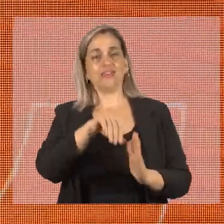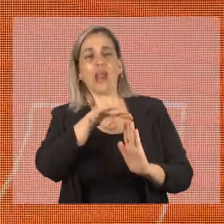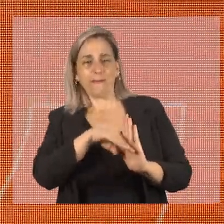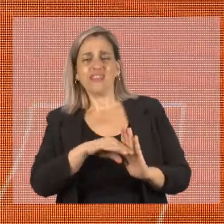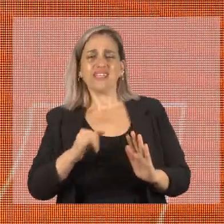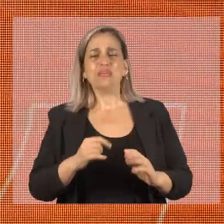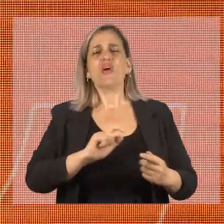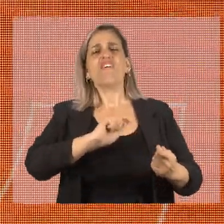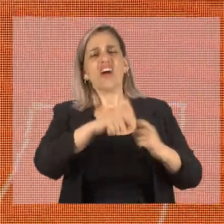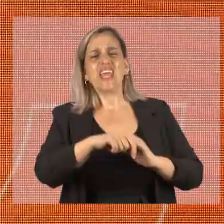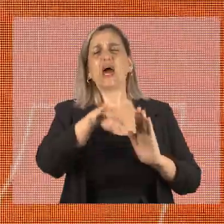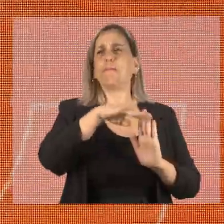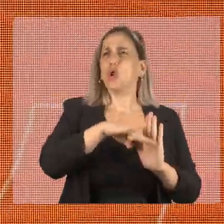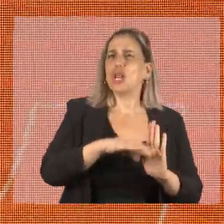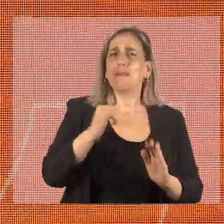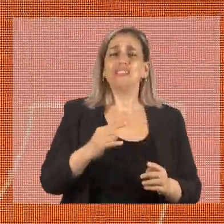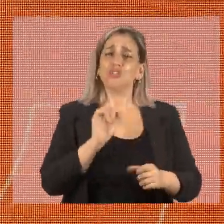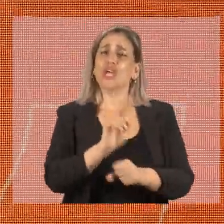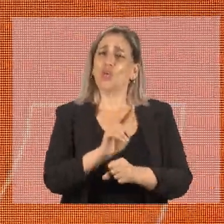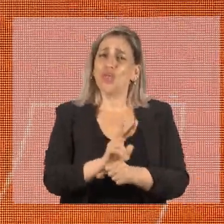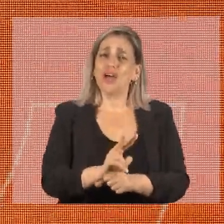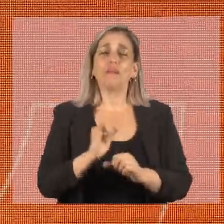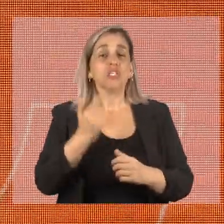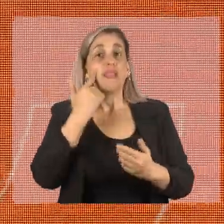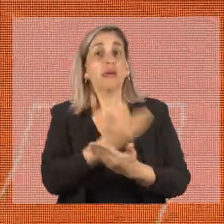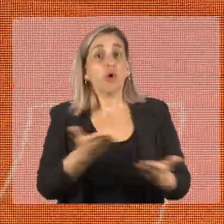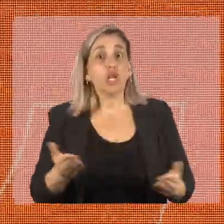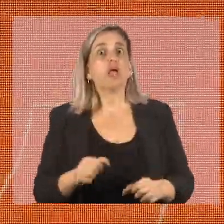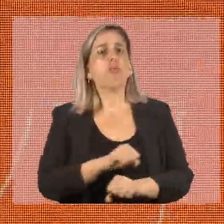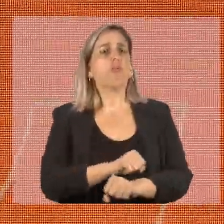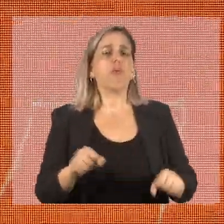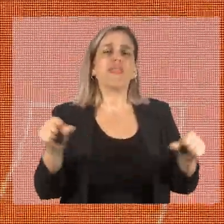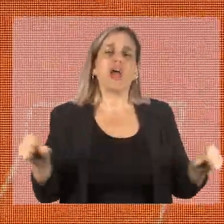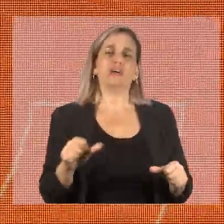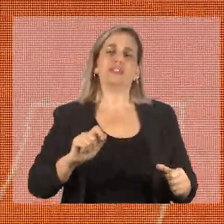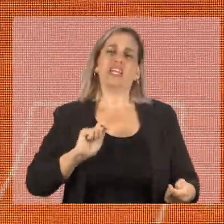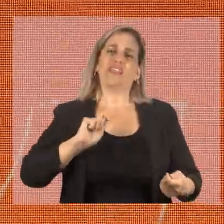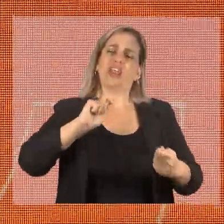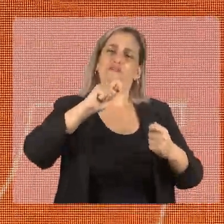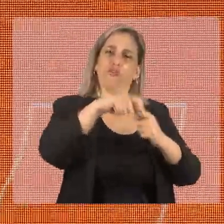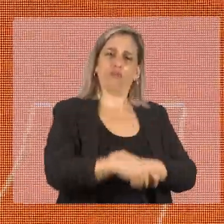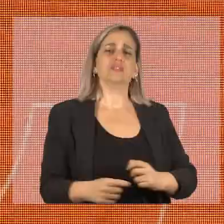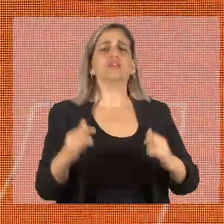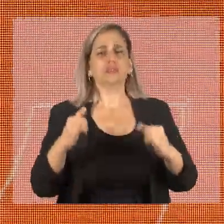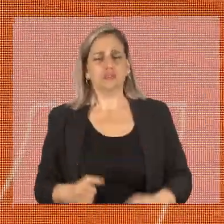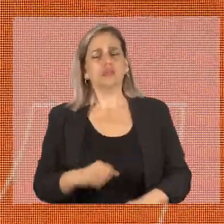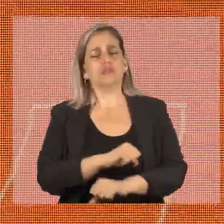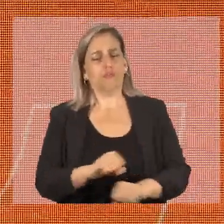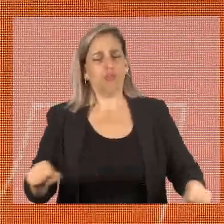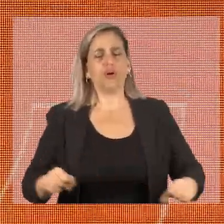que pueden variar, es lo que tenemos que cuidar. Y además está demostrado que se pueden hacer transformaciones